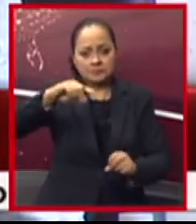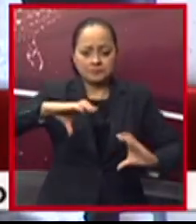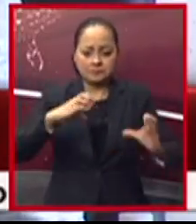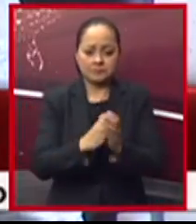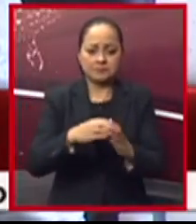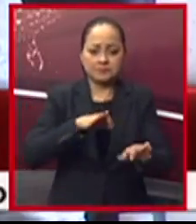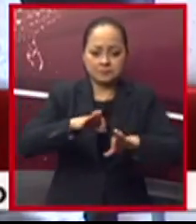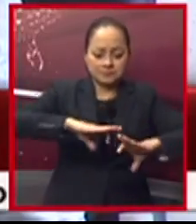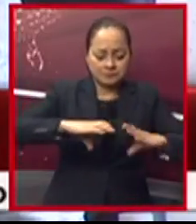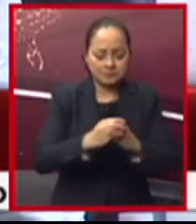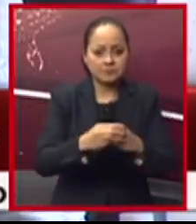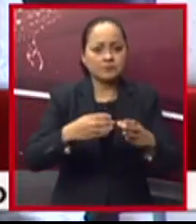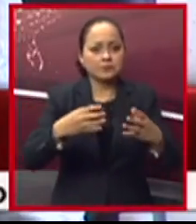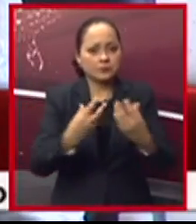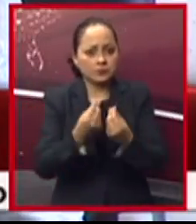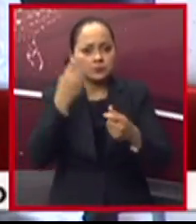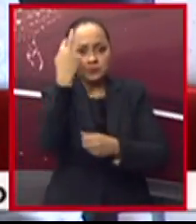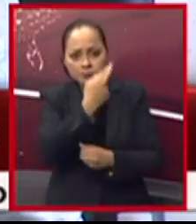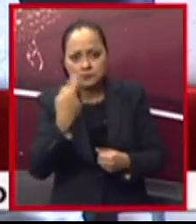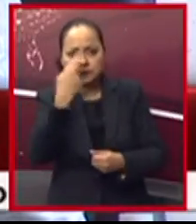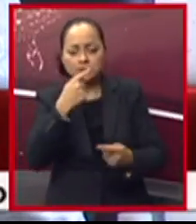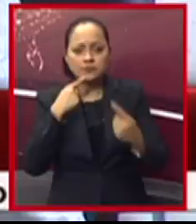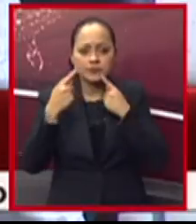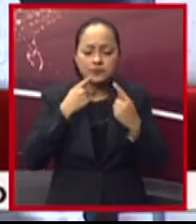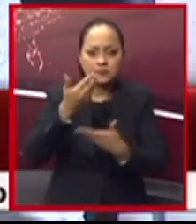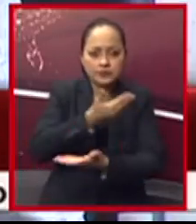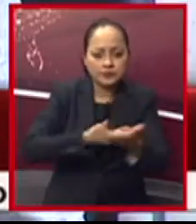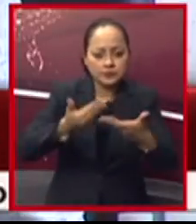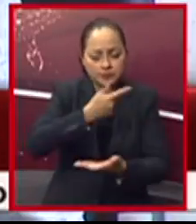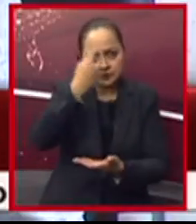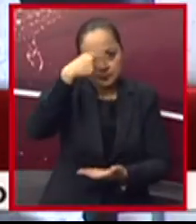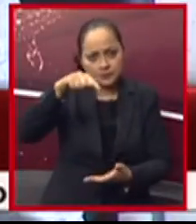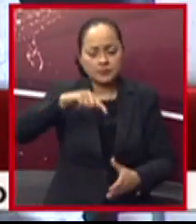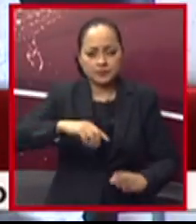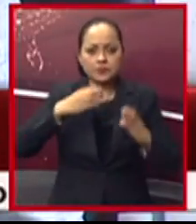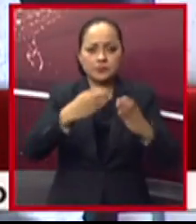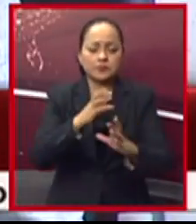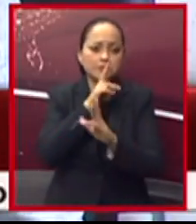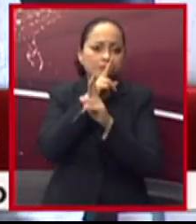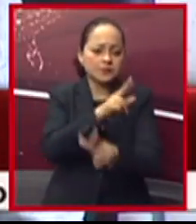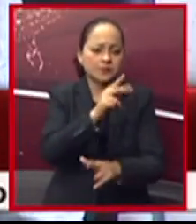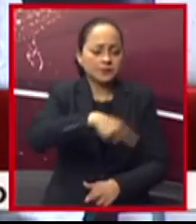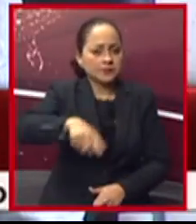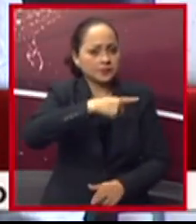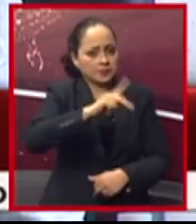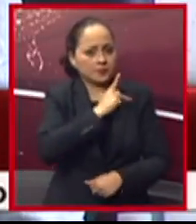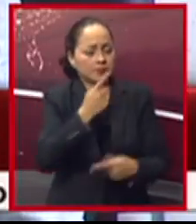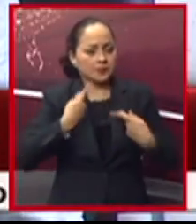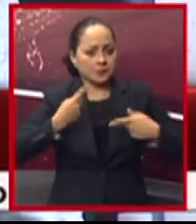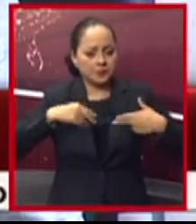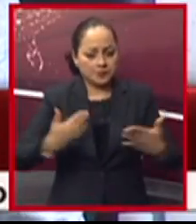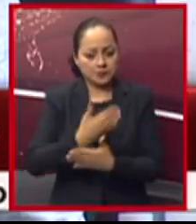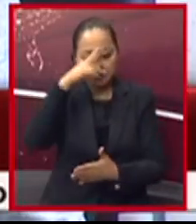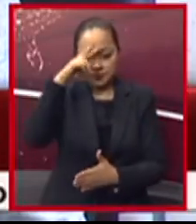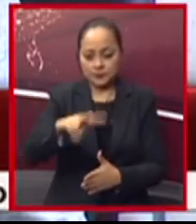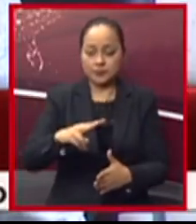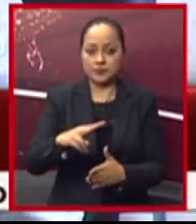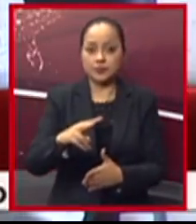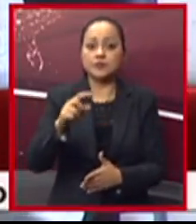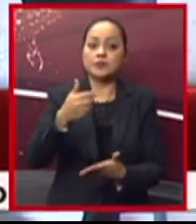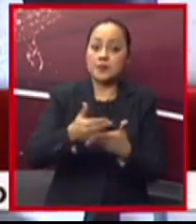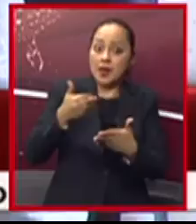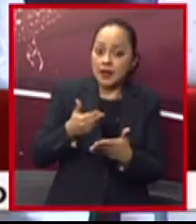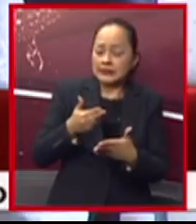trabajo, al análisis, a la discusión para poderle dar una respuesta a México cuando lo